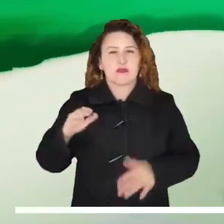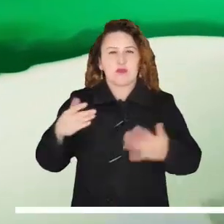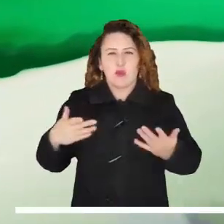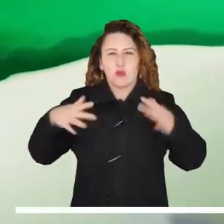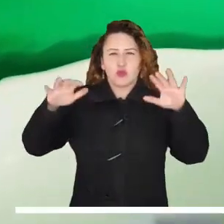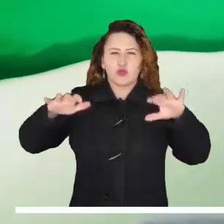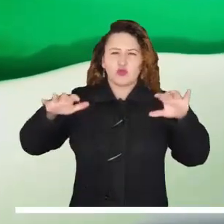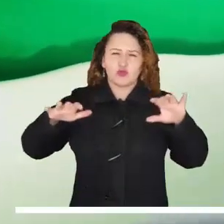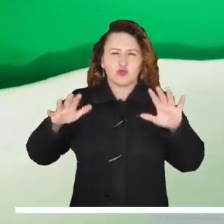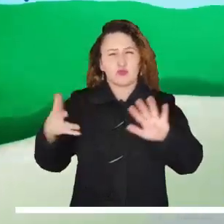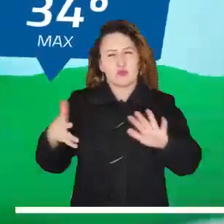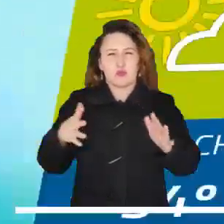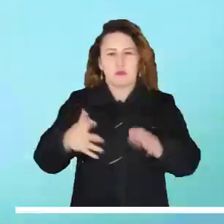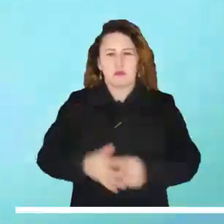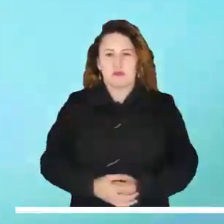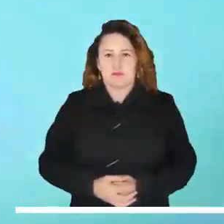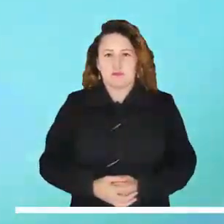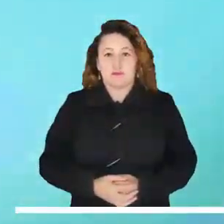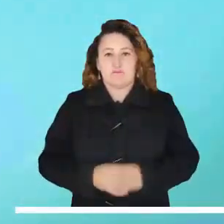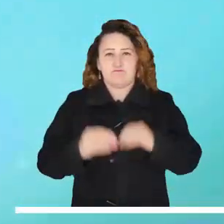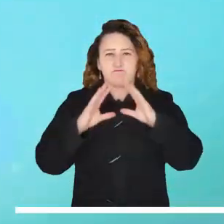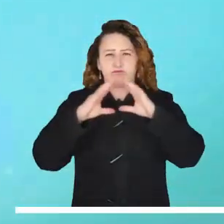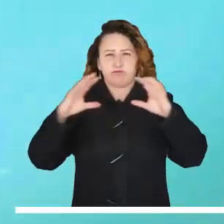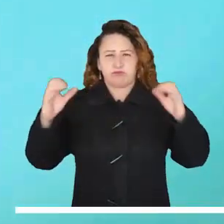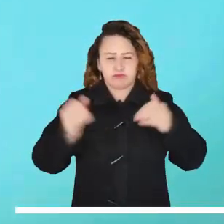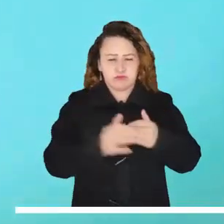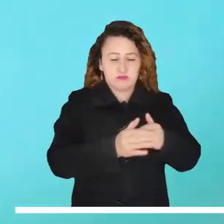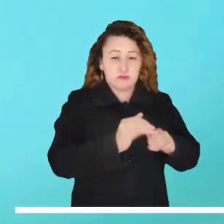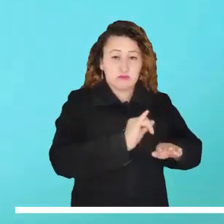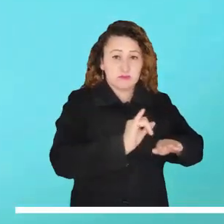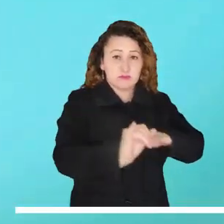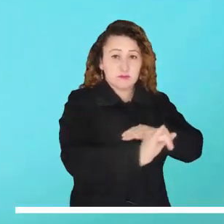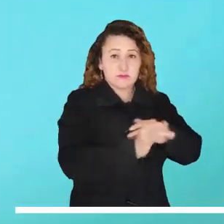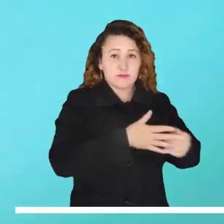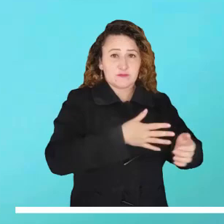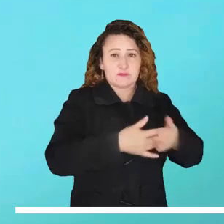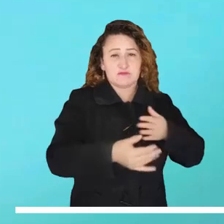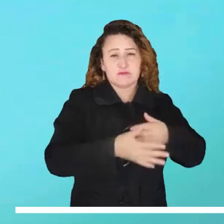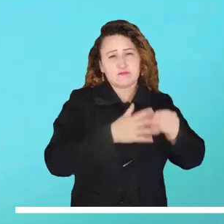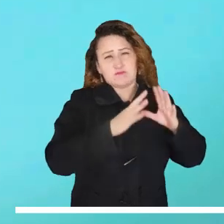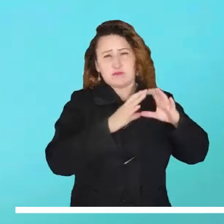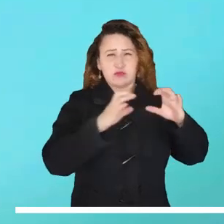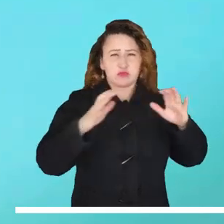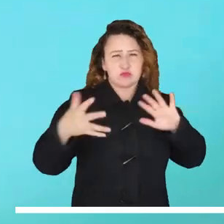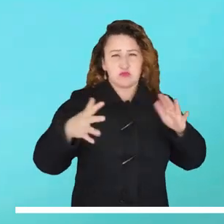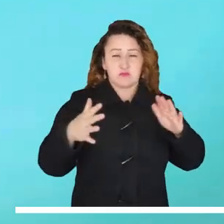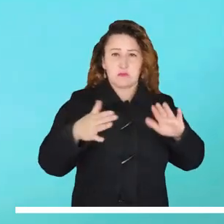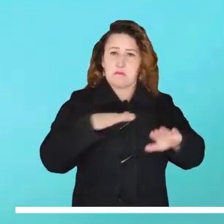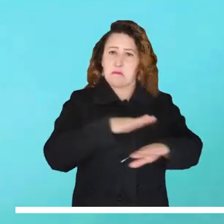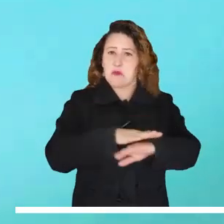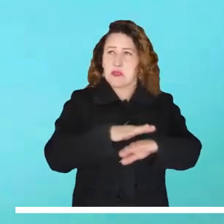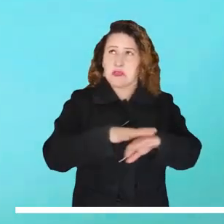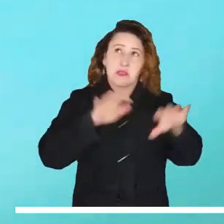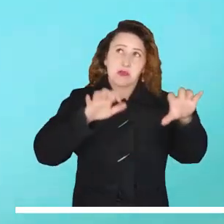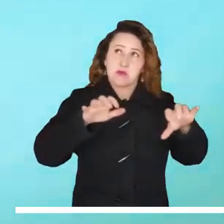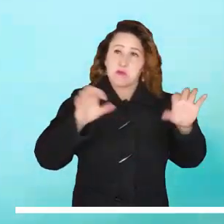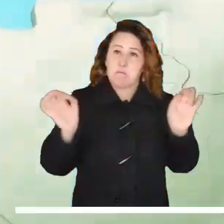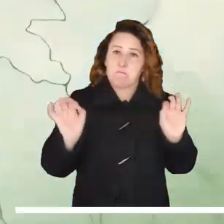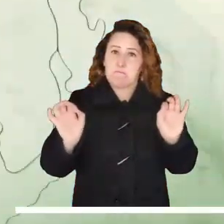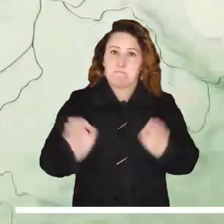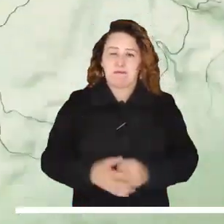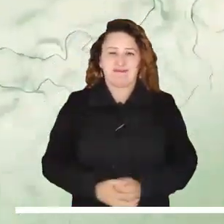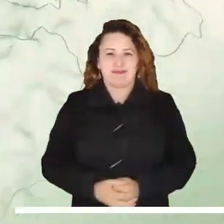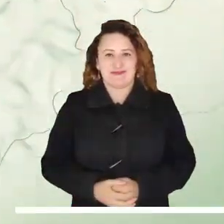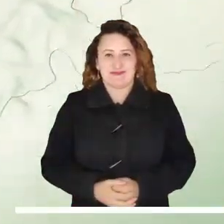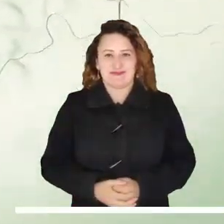moderadas. La nubosidad isleña será entre ligera y parcial. Por lo demás, en el archipiélago tendremos una tarde sin lluvias